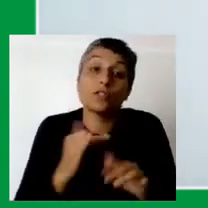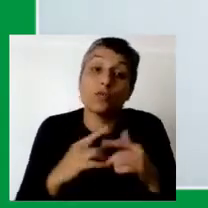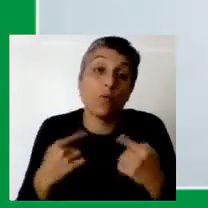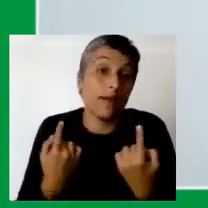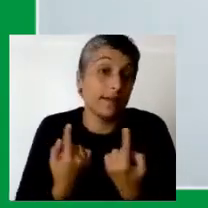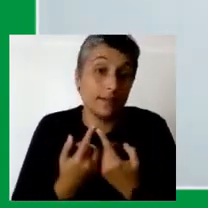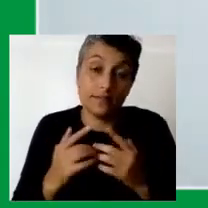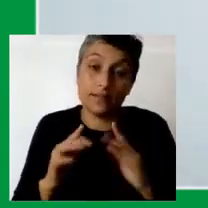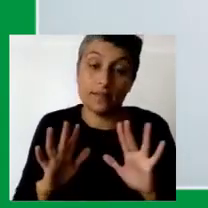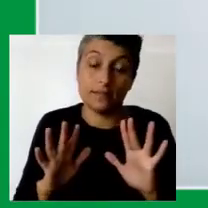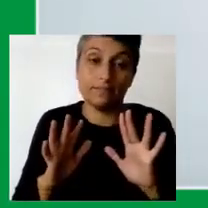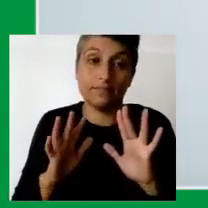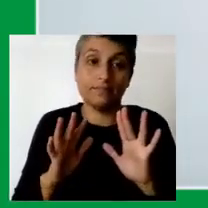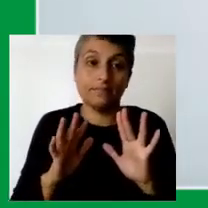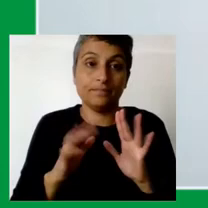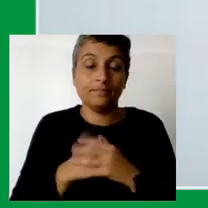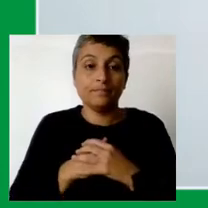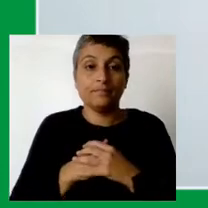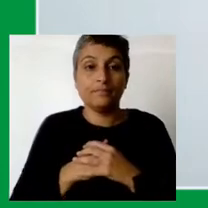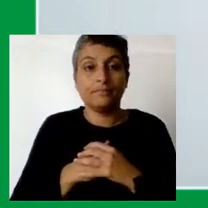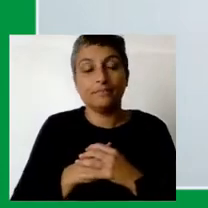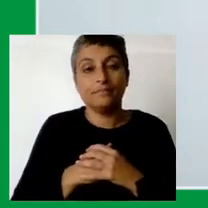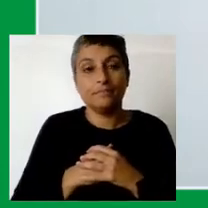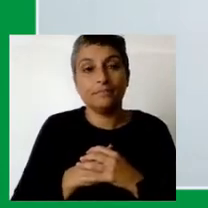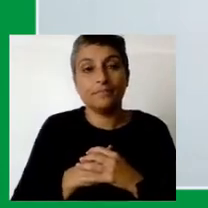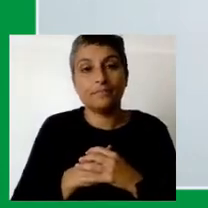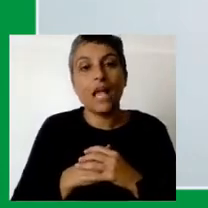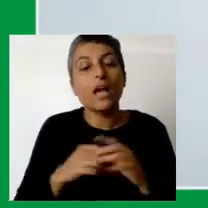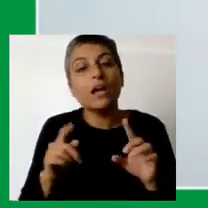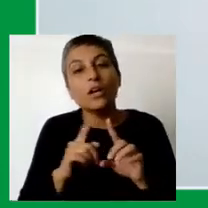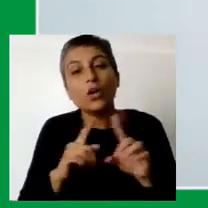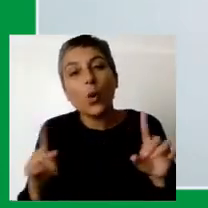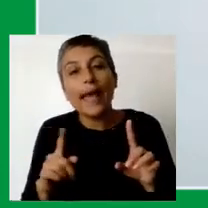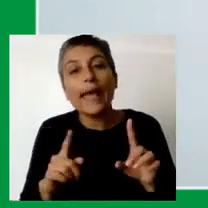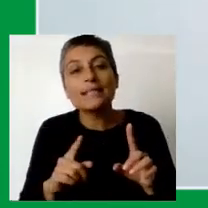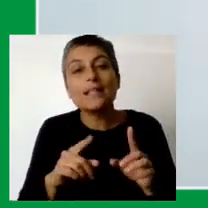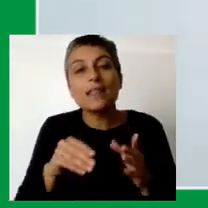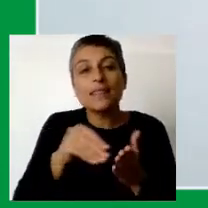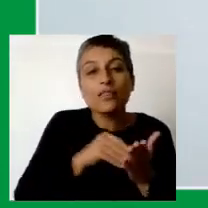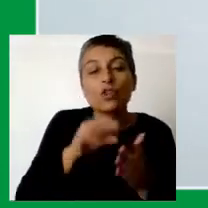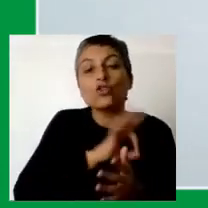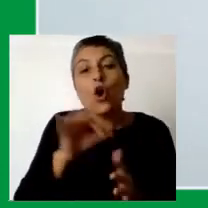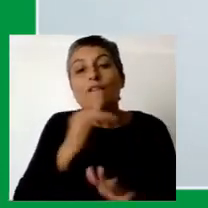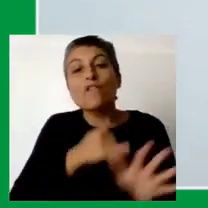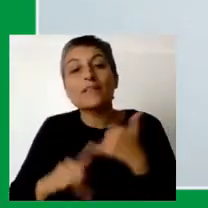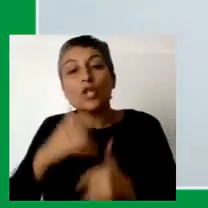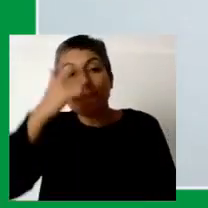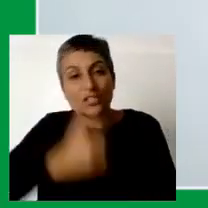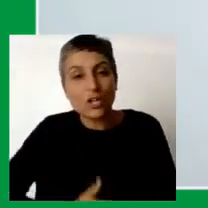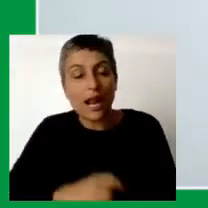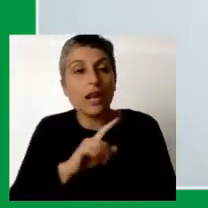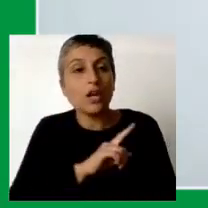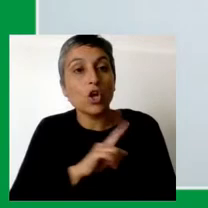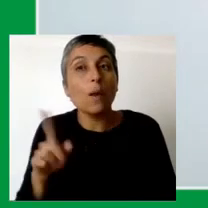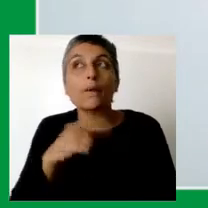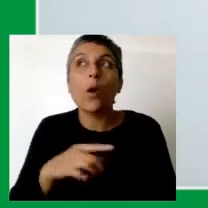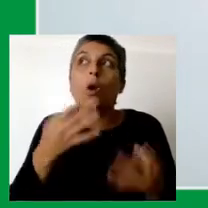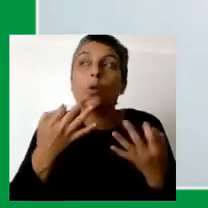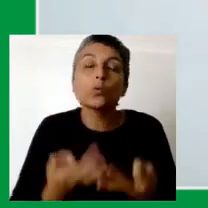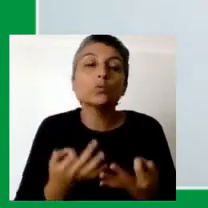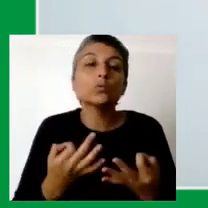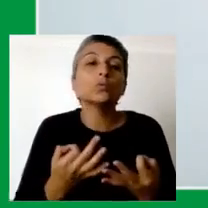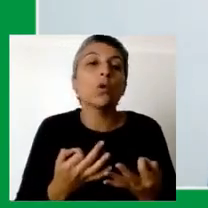Ojo. Se supone que no trabaja con datos personales, pero también ahora hay una especie de demanda